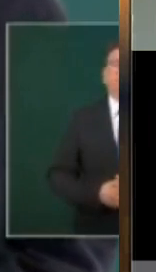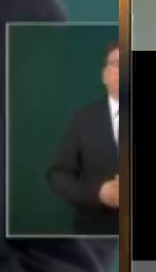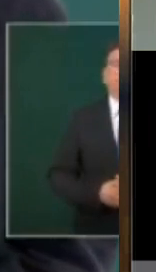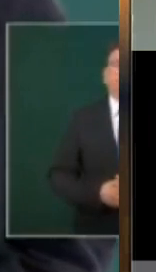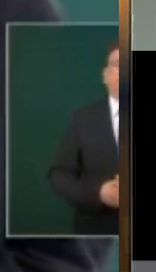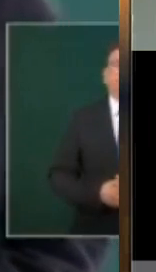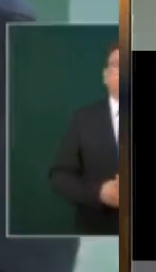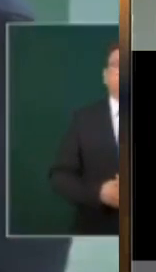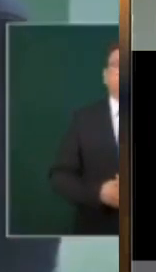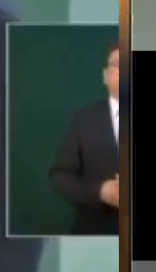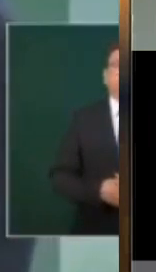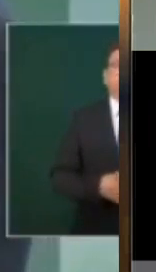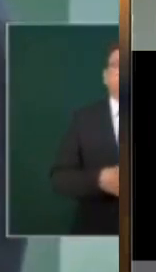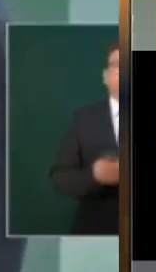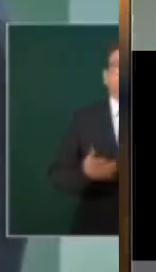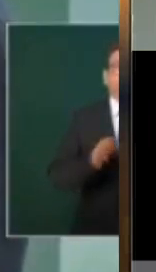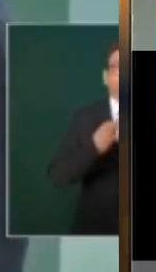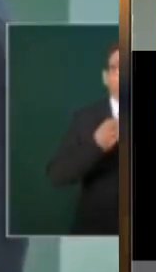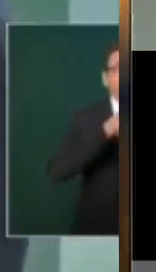son nuevas las realidades.